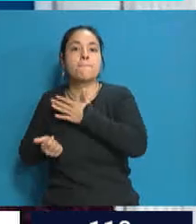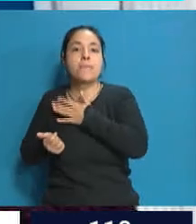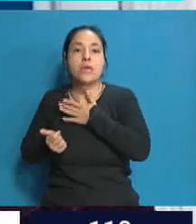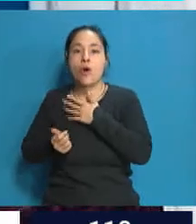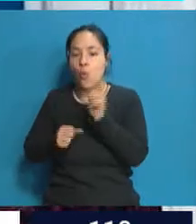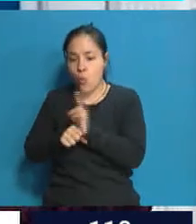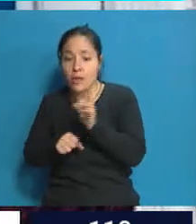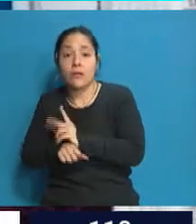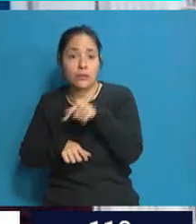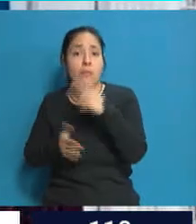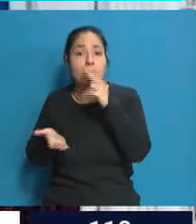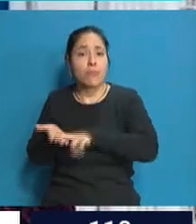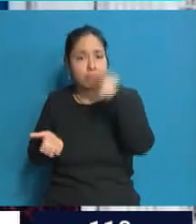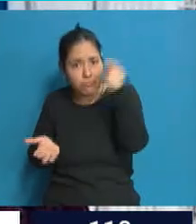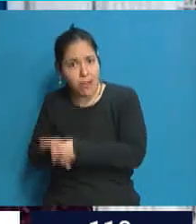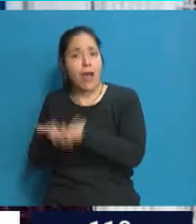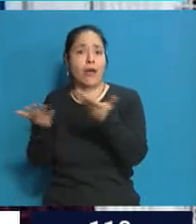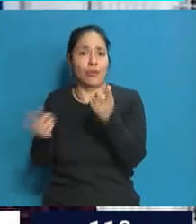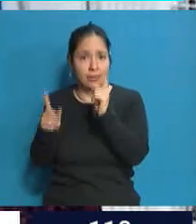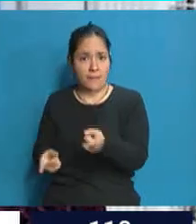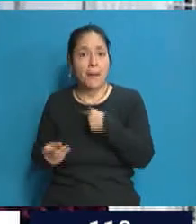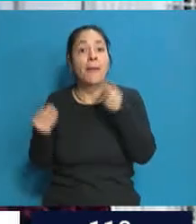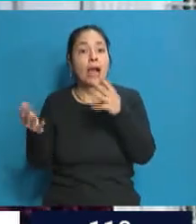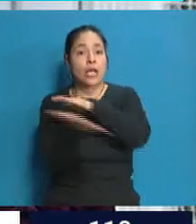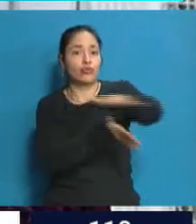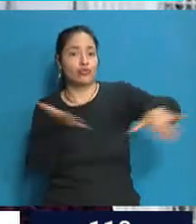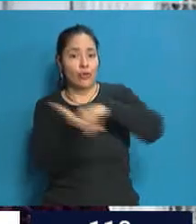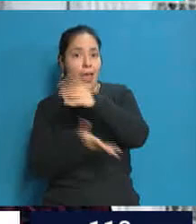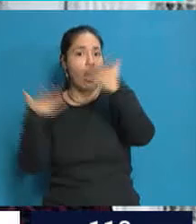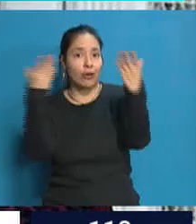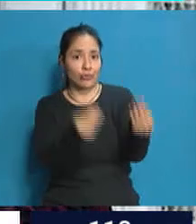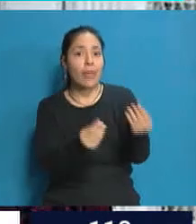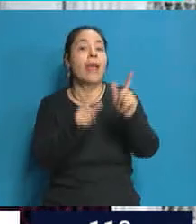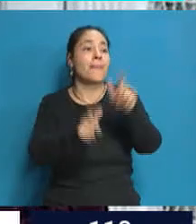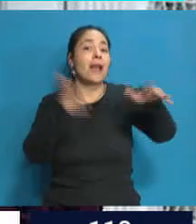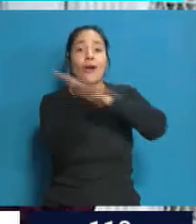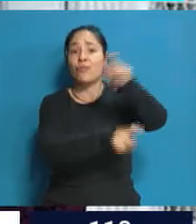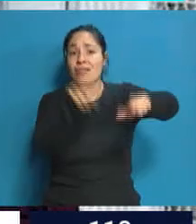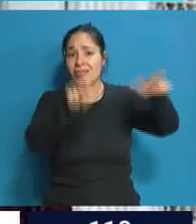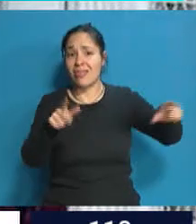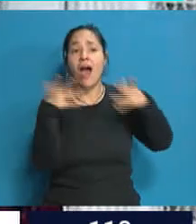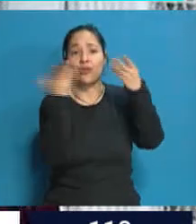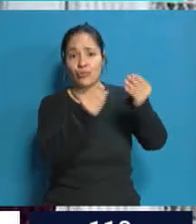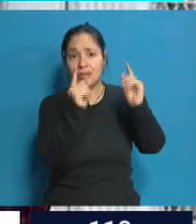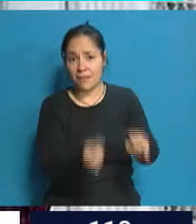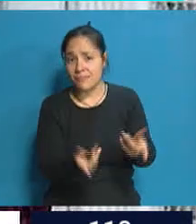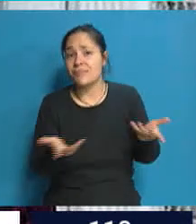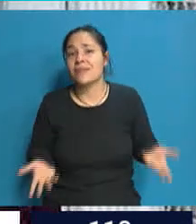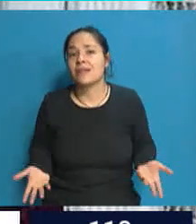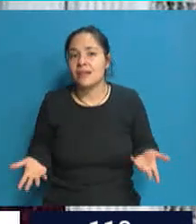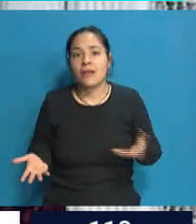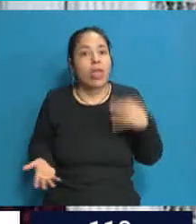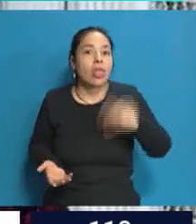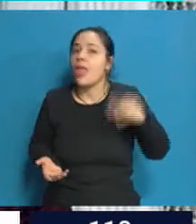muchos impuestos para ayudar a la ciudad y a los ciudadanos. Entonces hay que ponerse